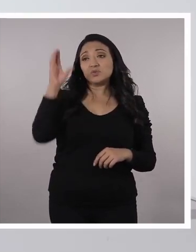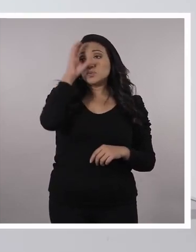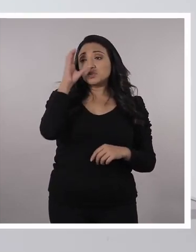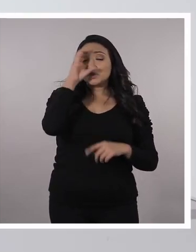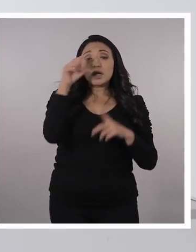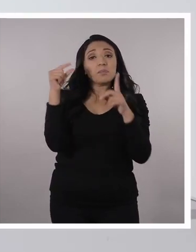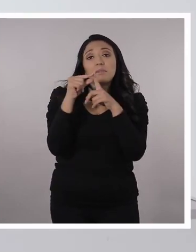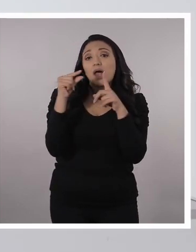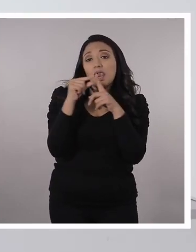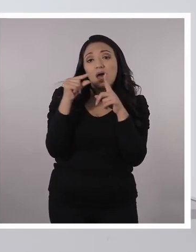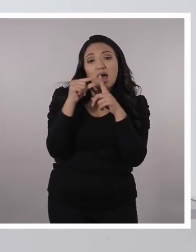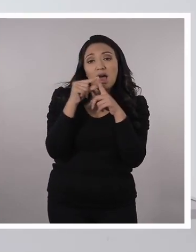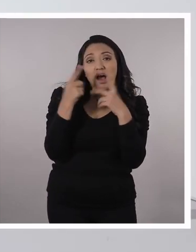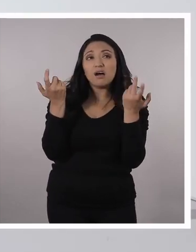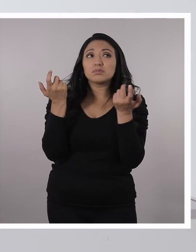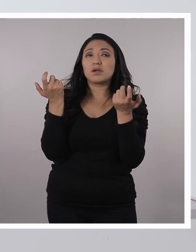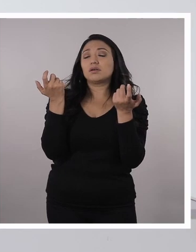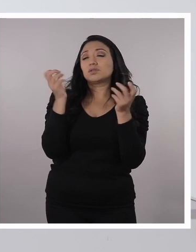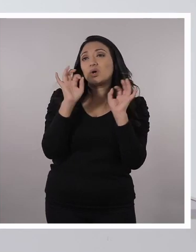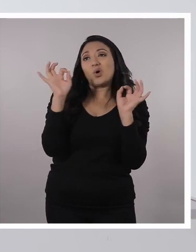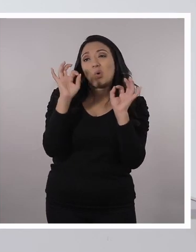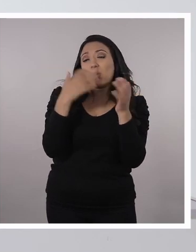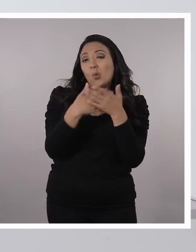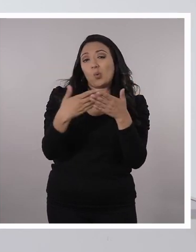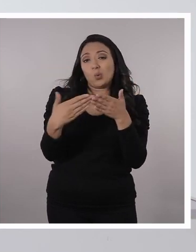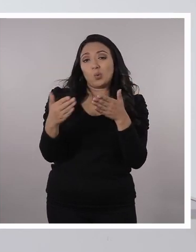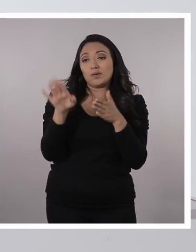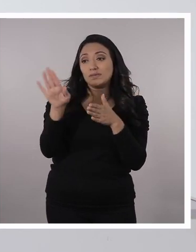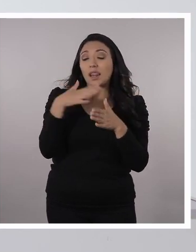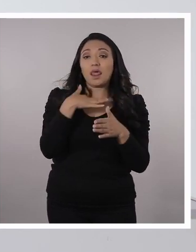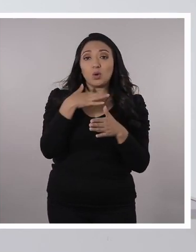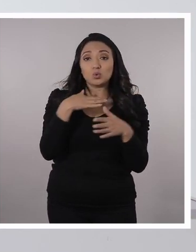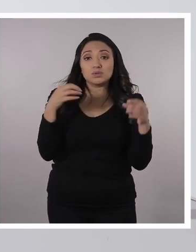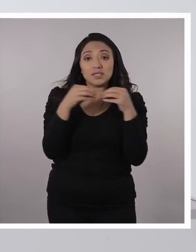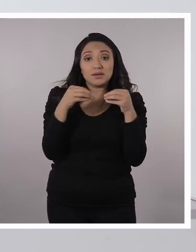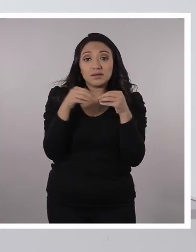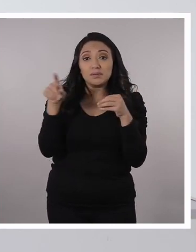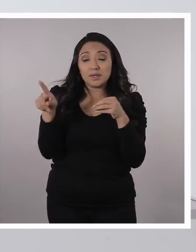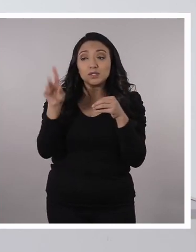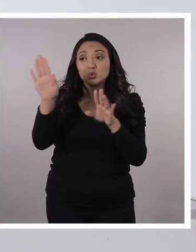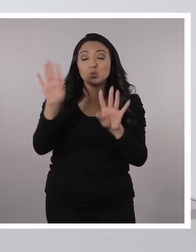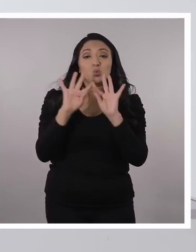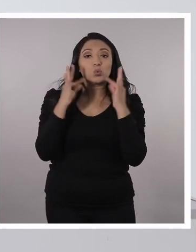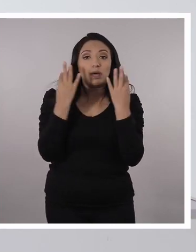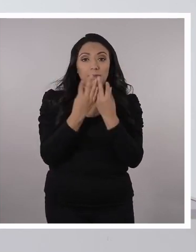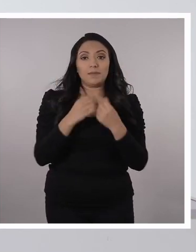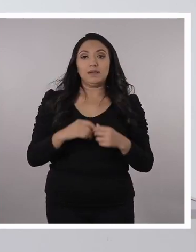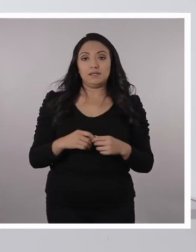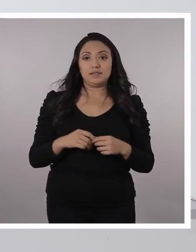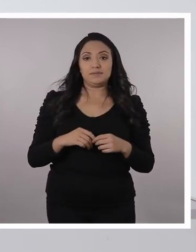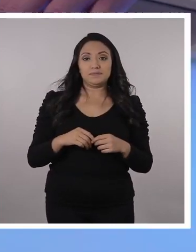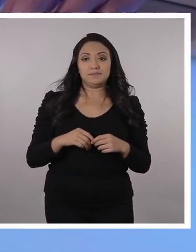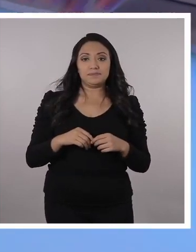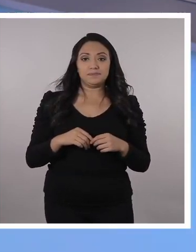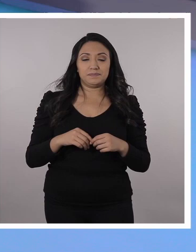Pueden buscar letras o recortar de revistas. Al profe Marcelo lo que más le importa es su familia.